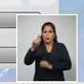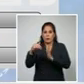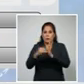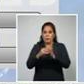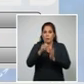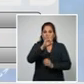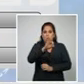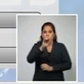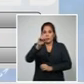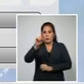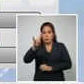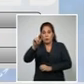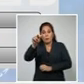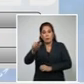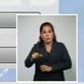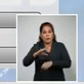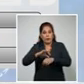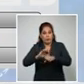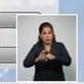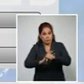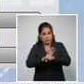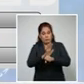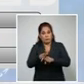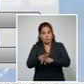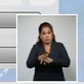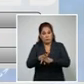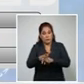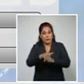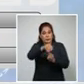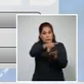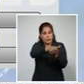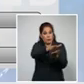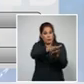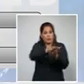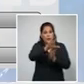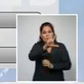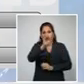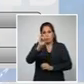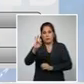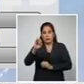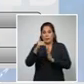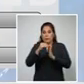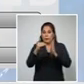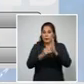191.809 personas con COVID, hace un acumulado de